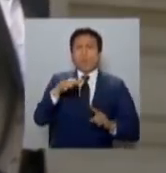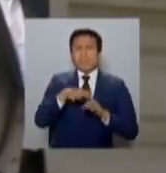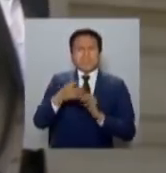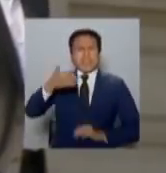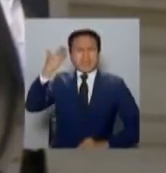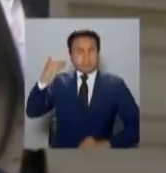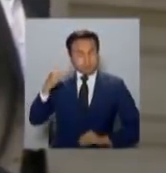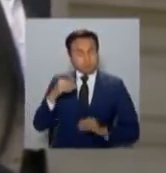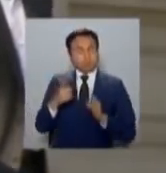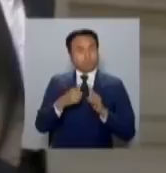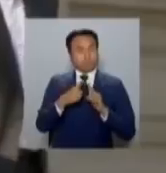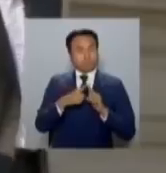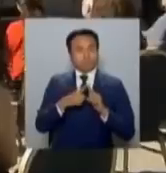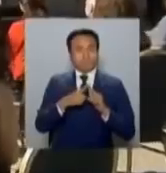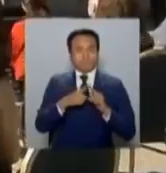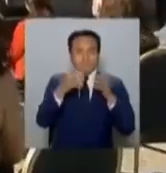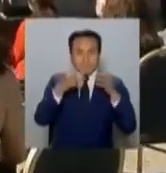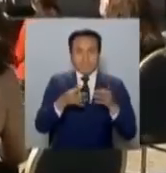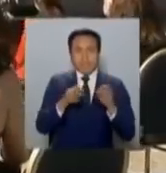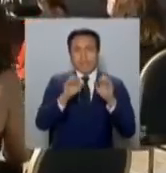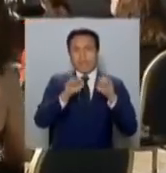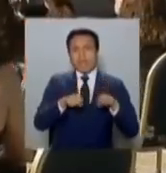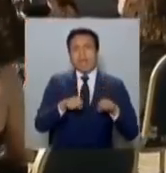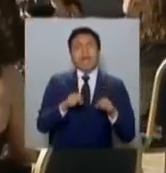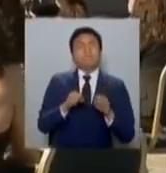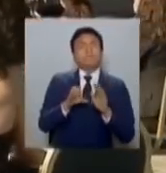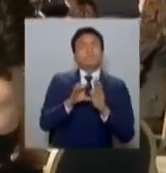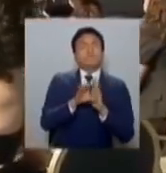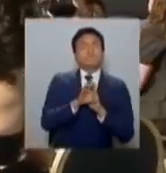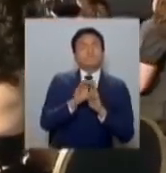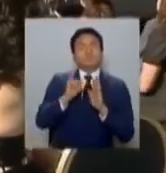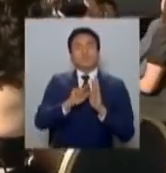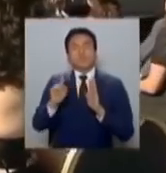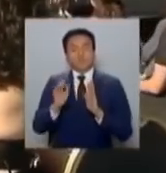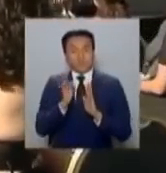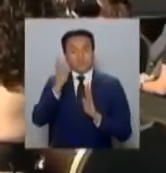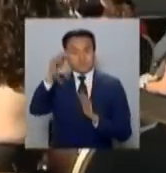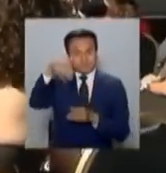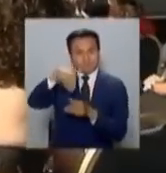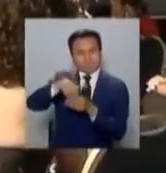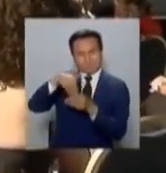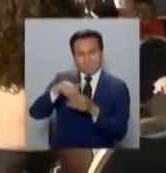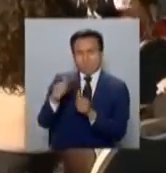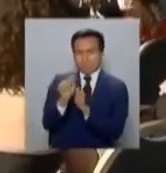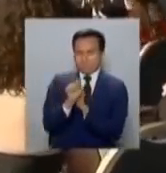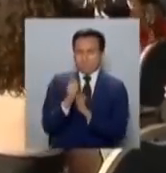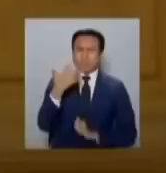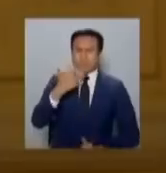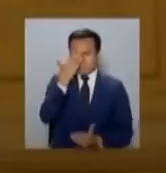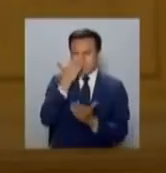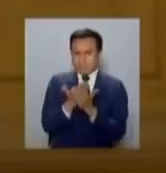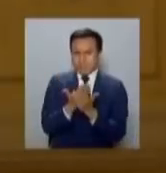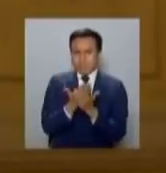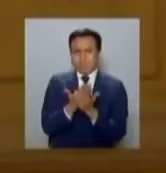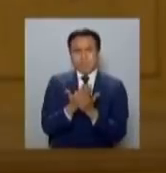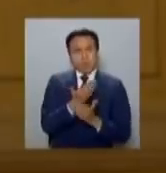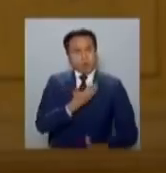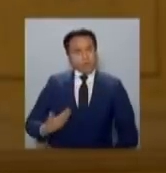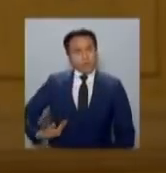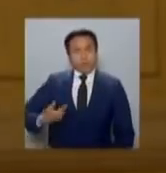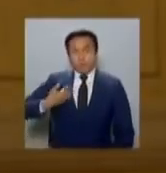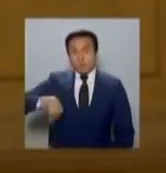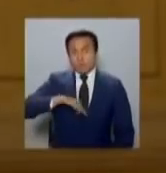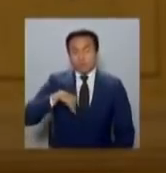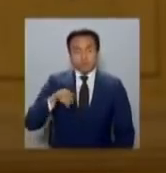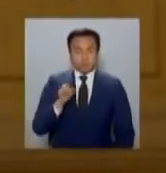pesos, le preguntan cuáles son los desafíos más grandes que va a tener que enfrentar Mario Marcel. Stephanie Griffith-Jones dice, en general, en el mediano plazo hay